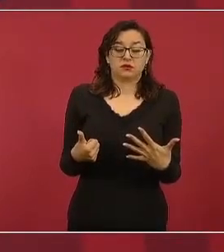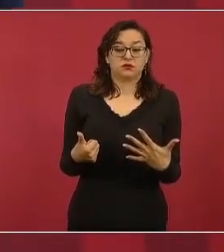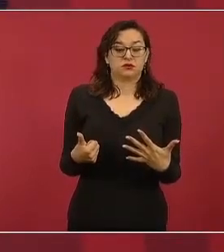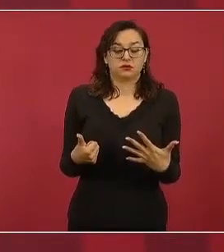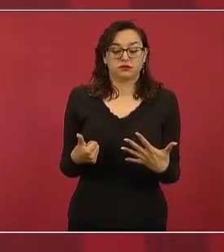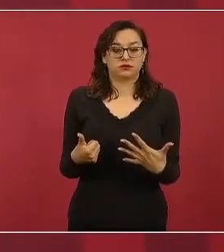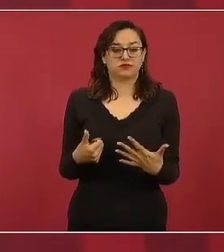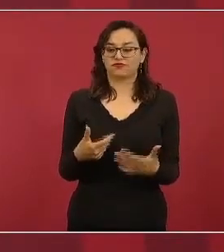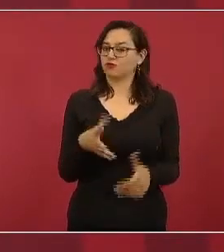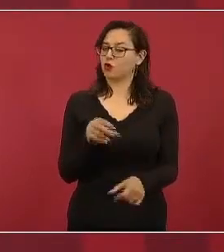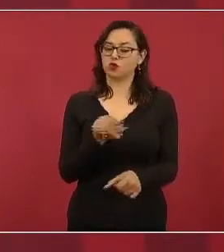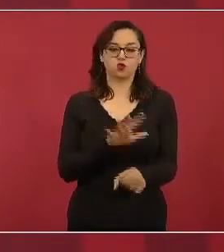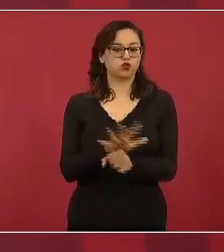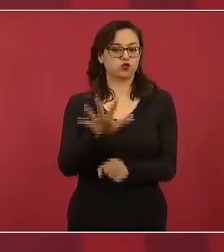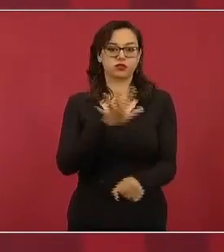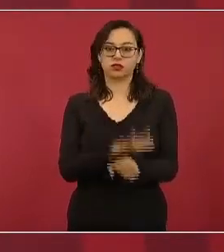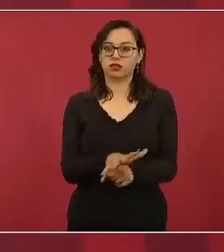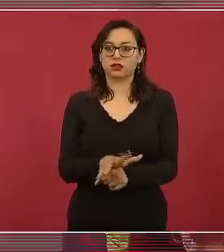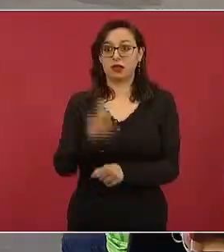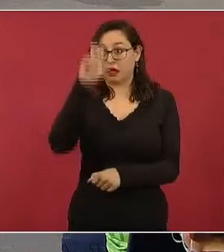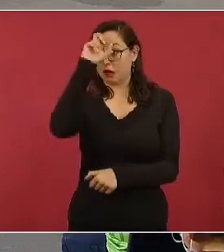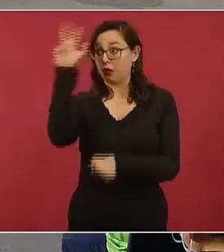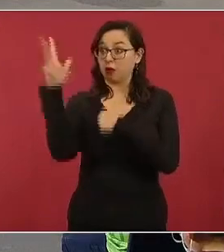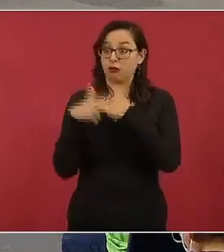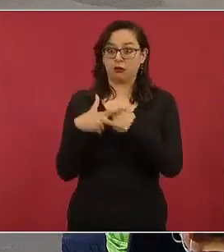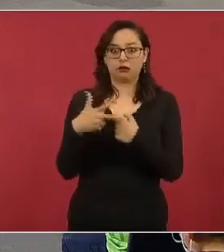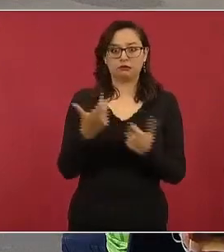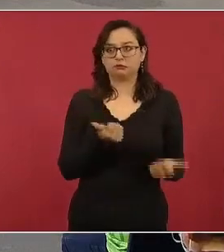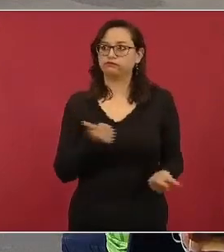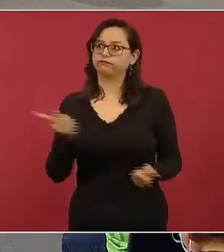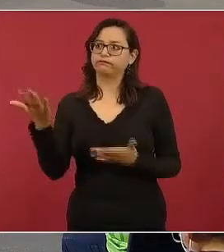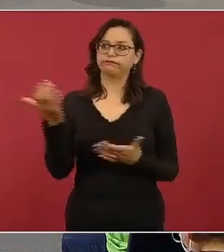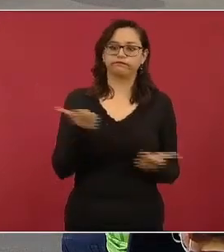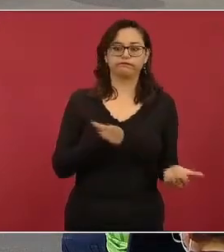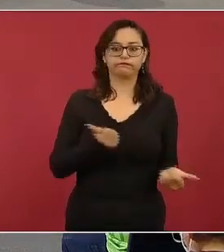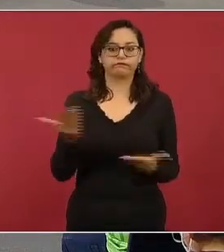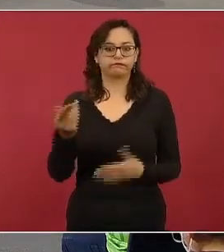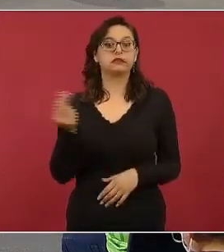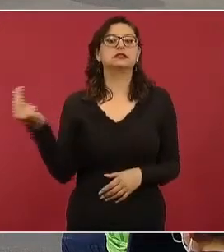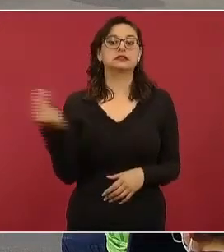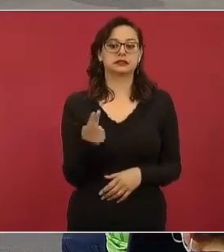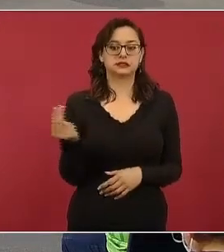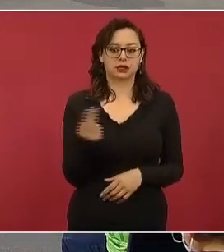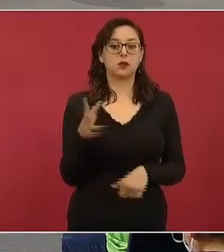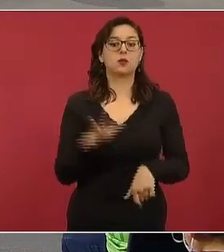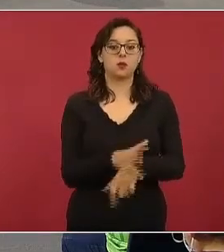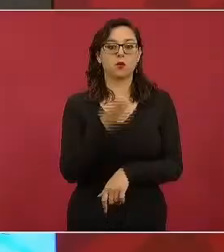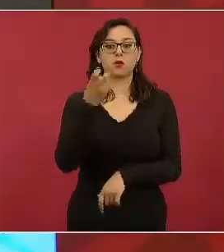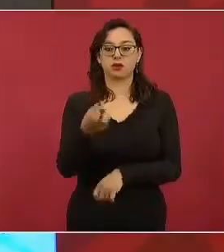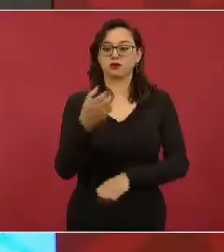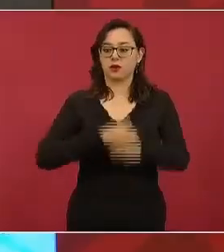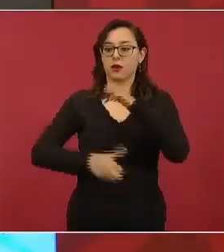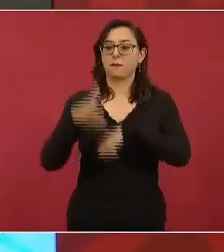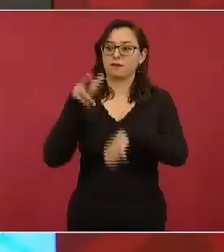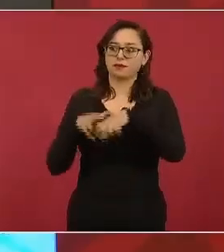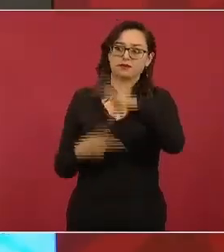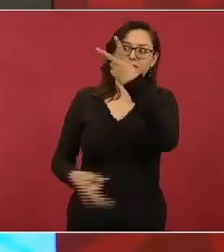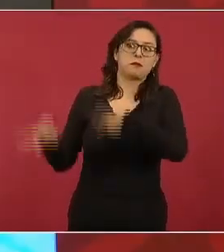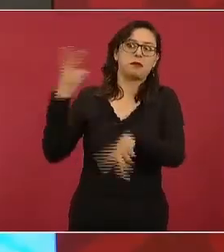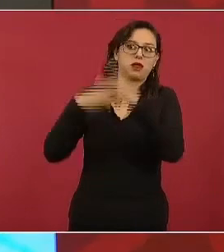pero no son suficientes. Entonces, ¿qué posibilidades de inversión hay? Nosotros tenemos gas